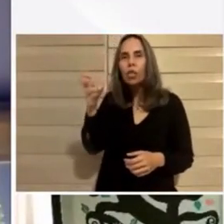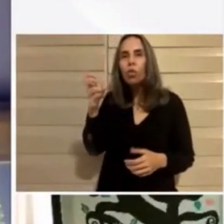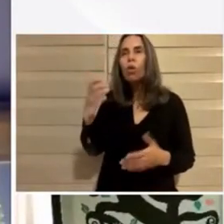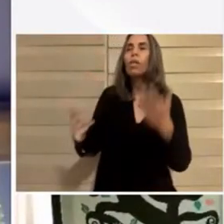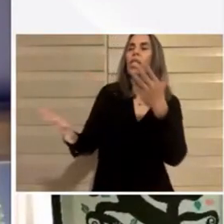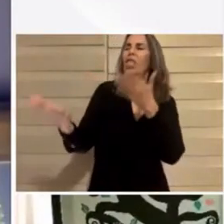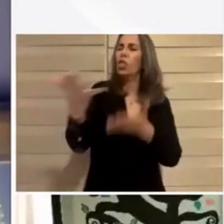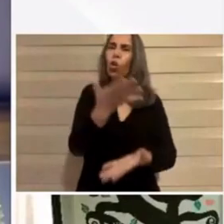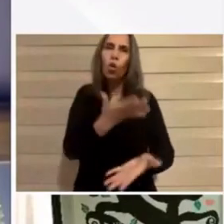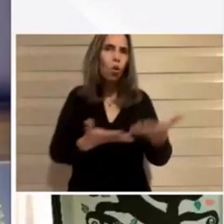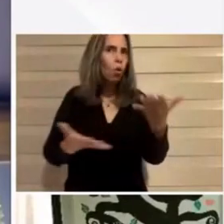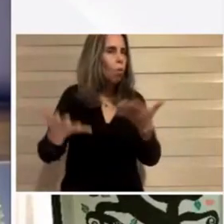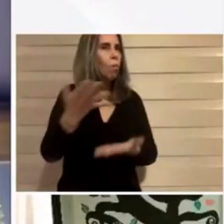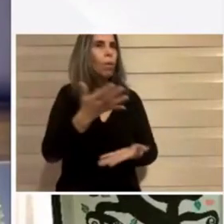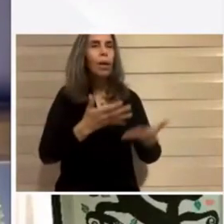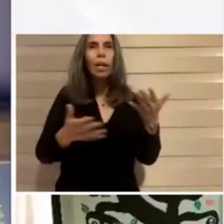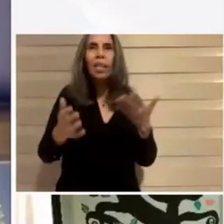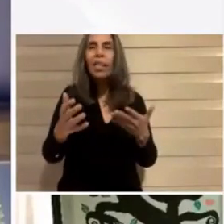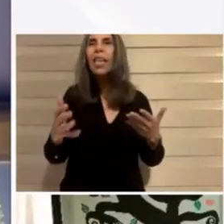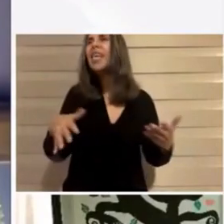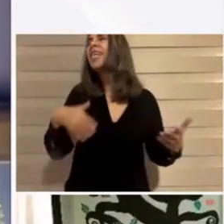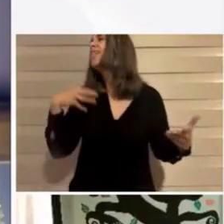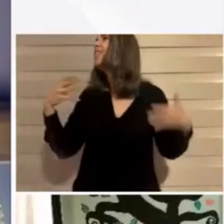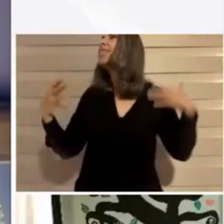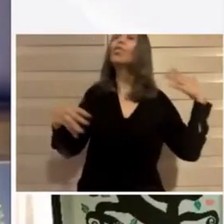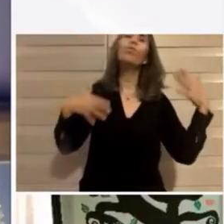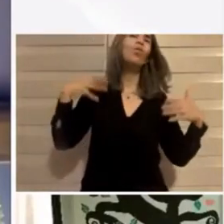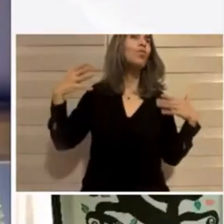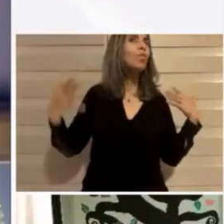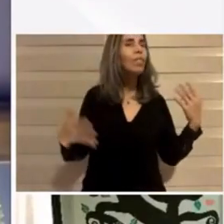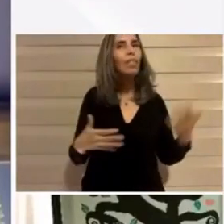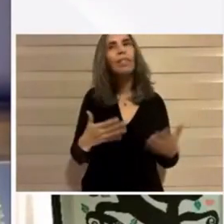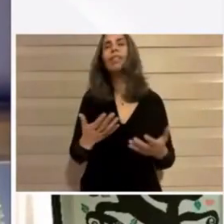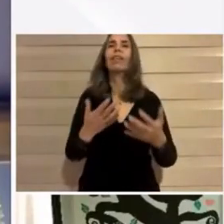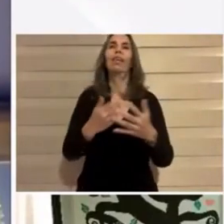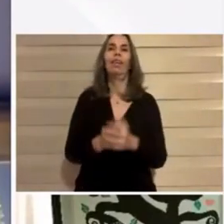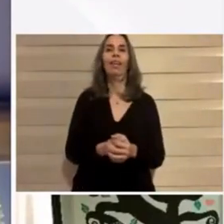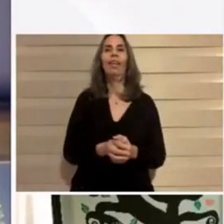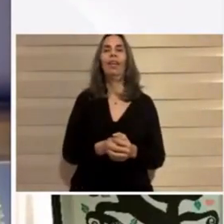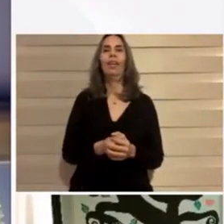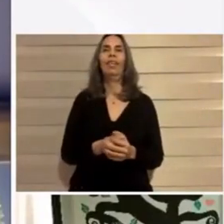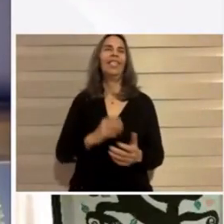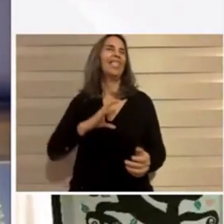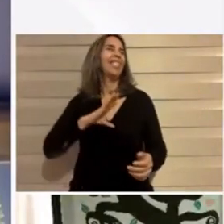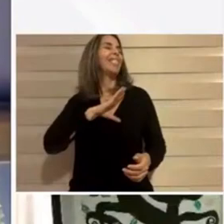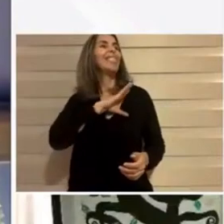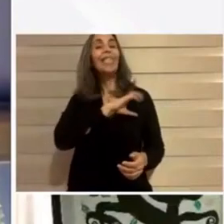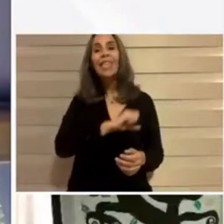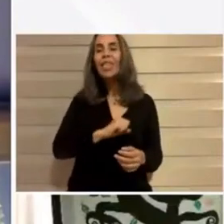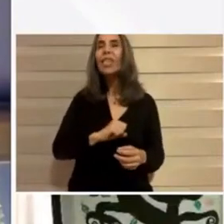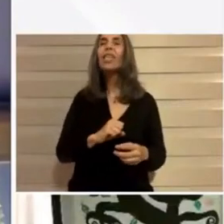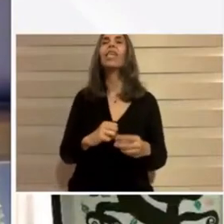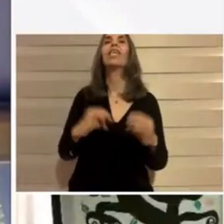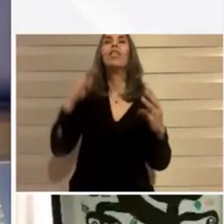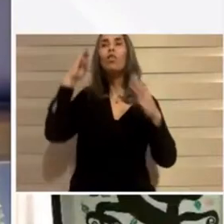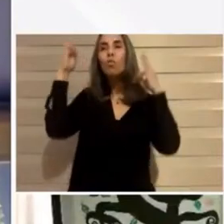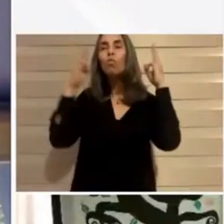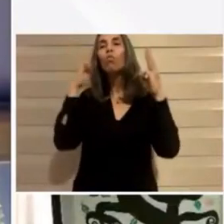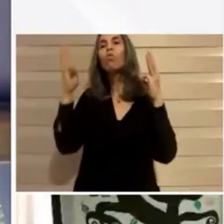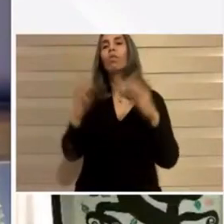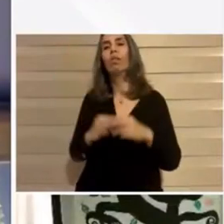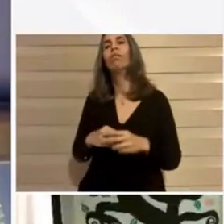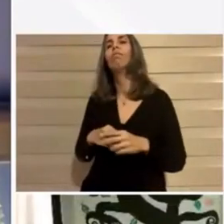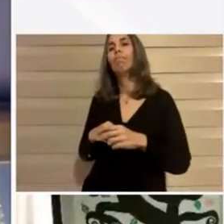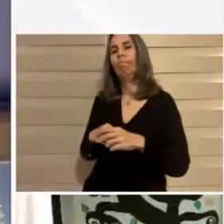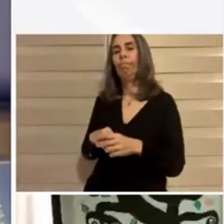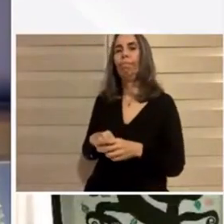altamente disfrutable, gozosa, divertida, porque la diversión es importantísima, divertida,